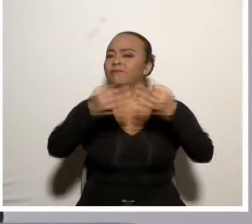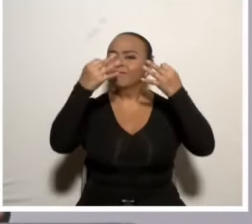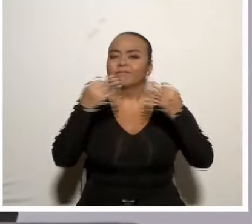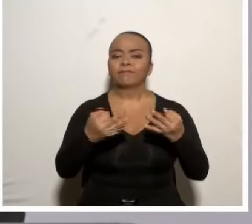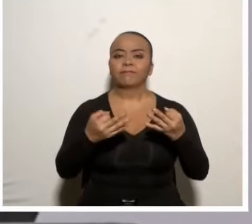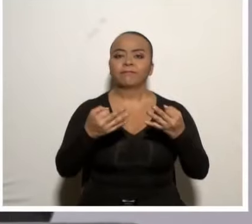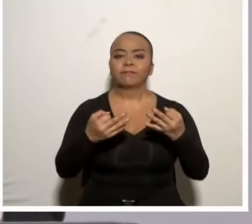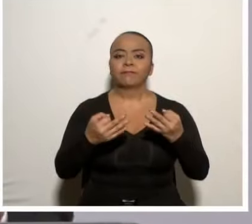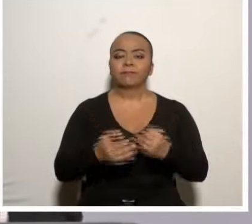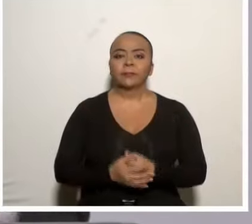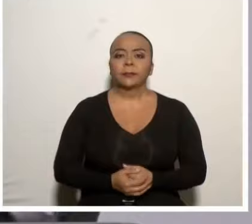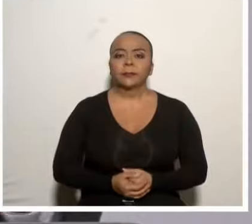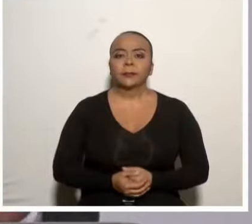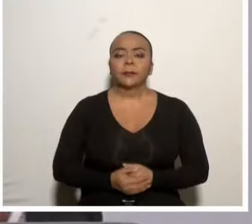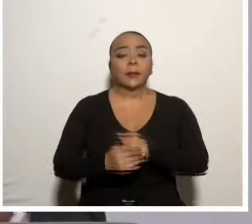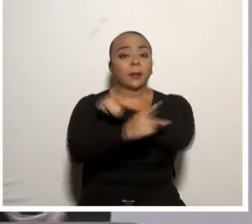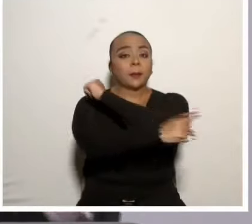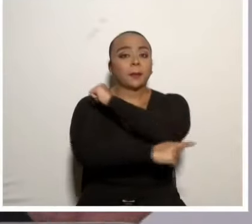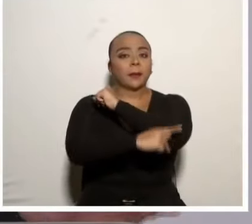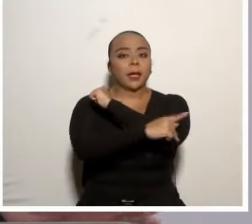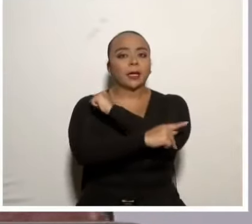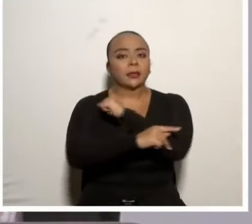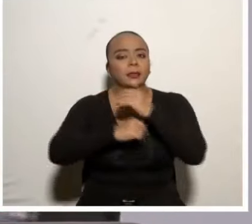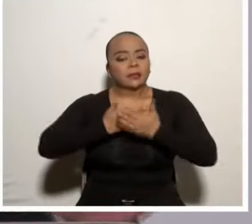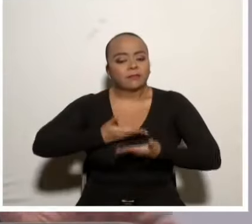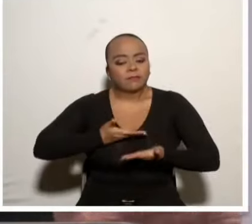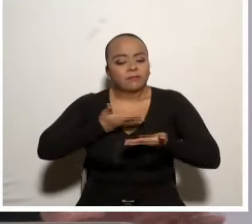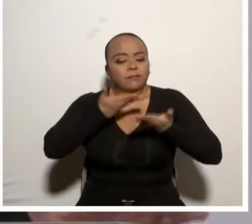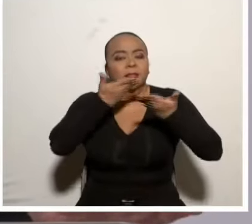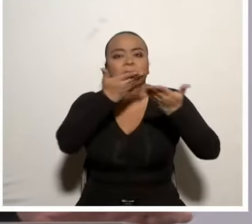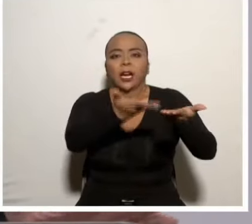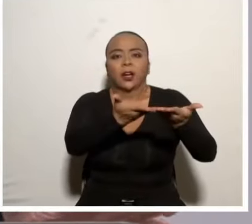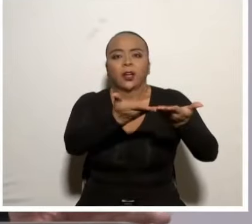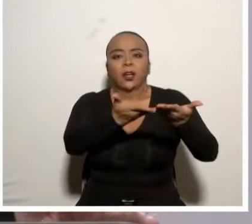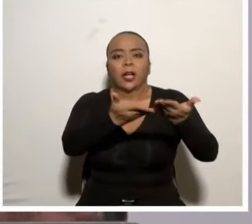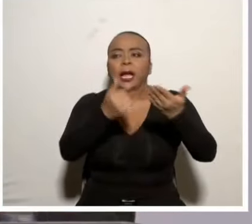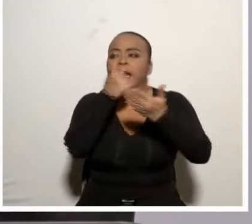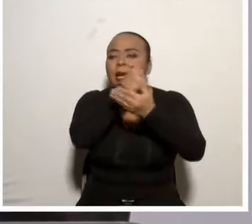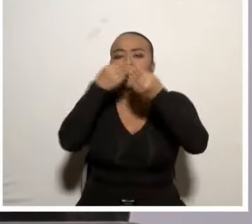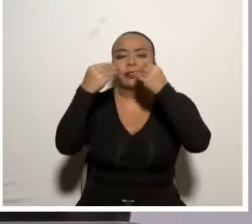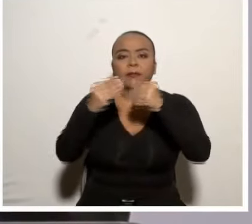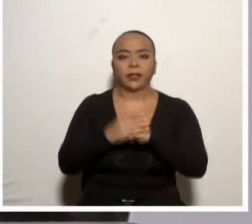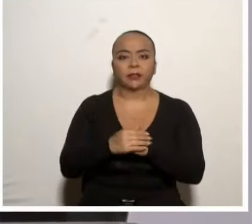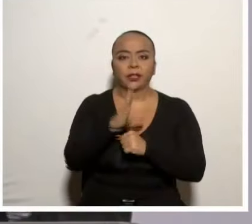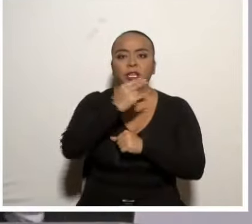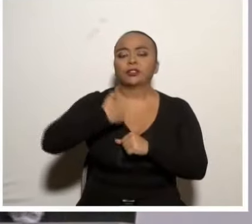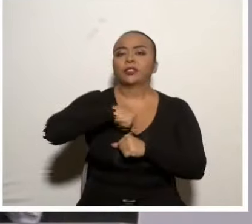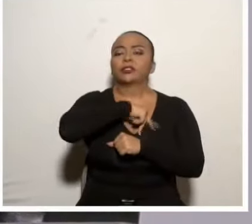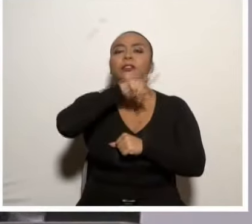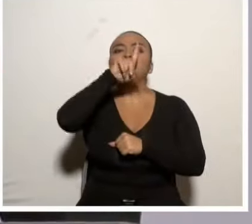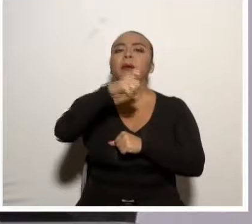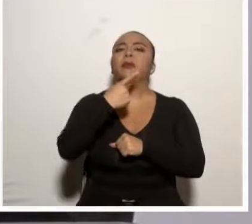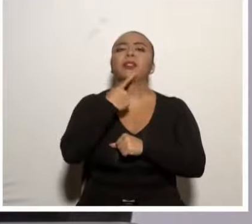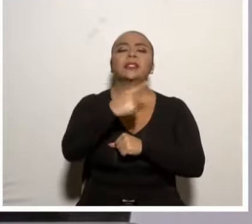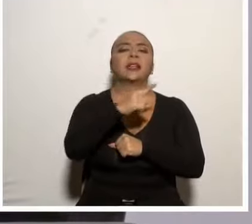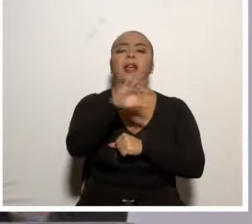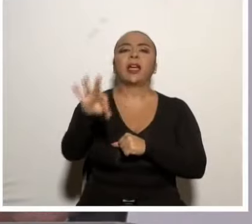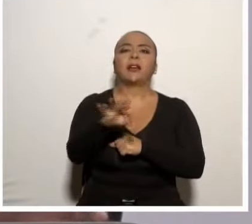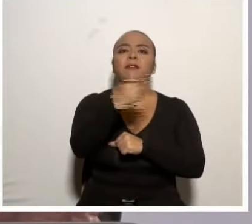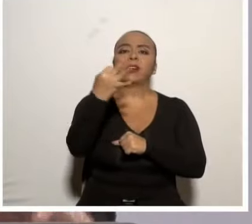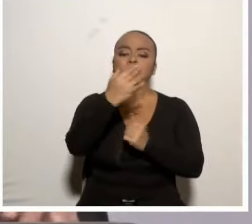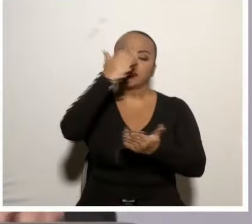Definitivamente el país se entregó al narcotráfico y debemos decirlo en